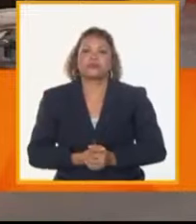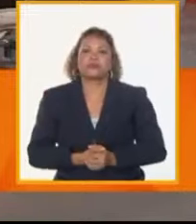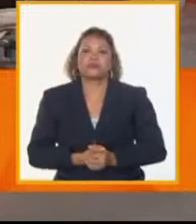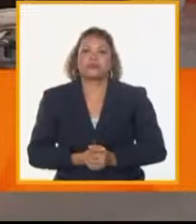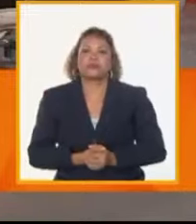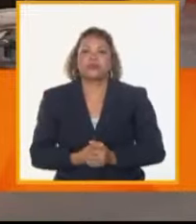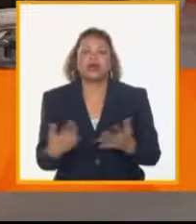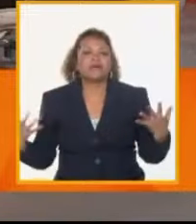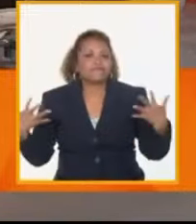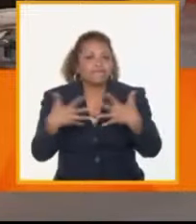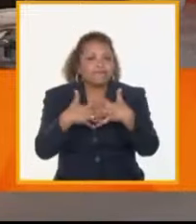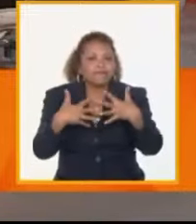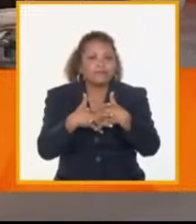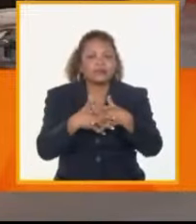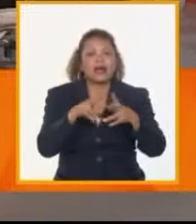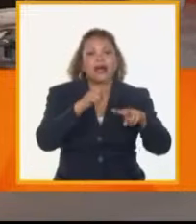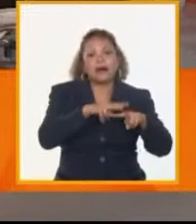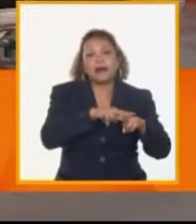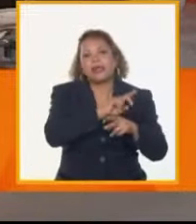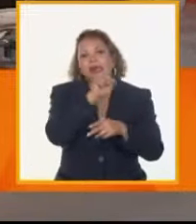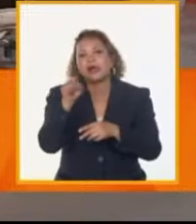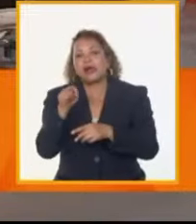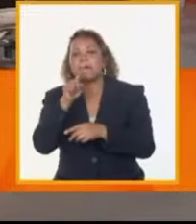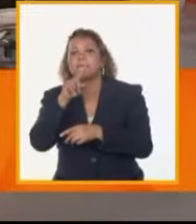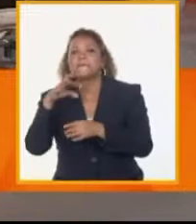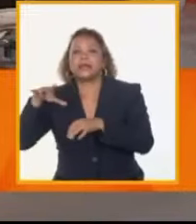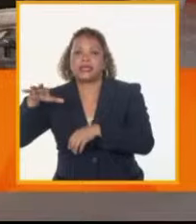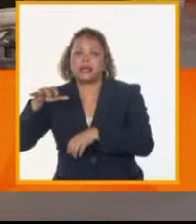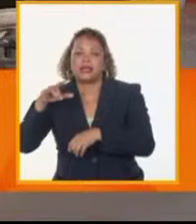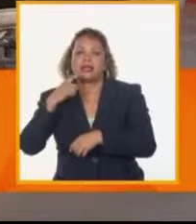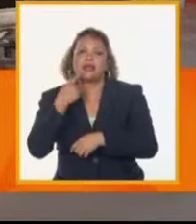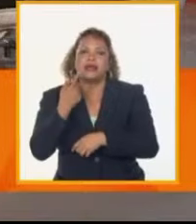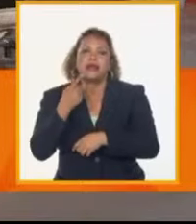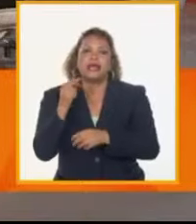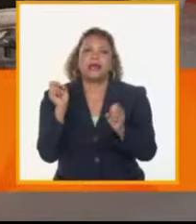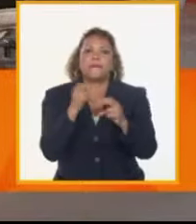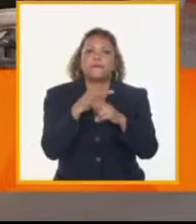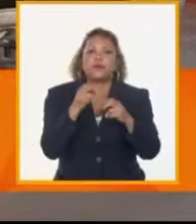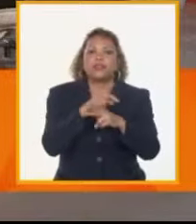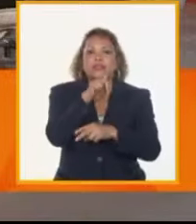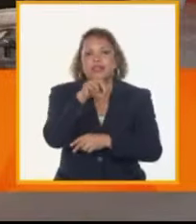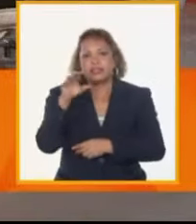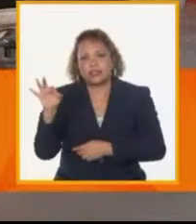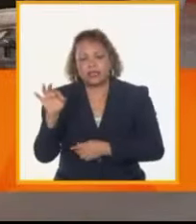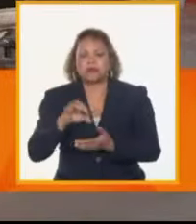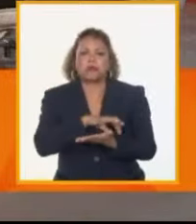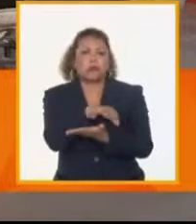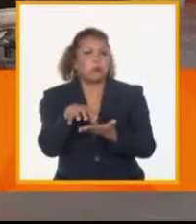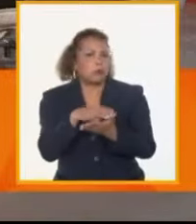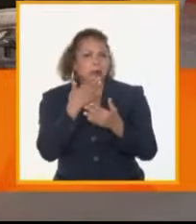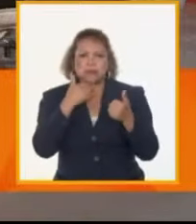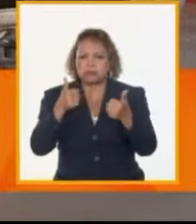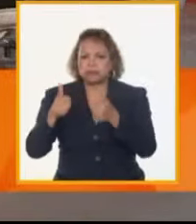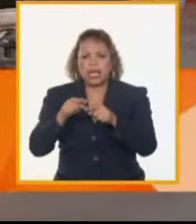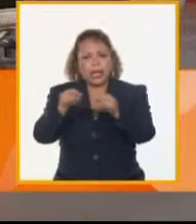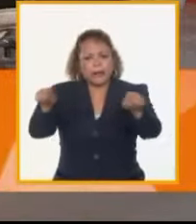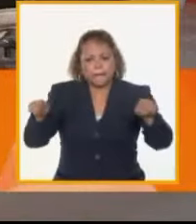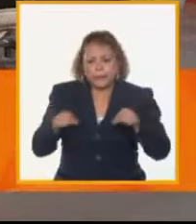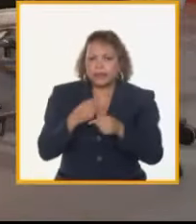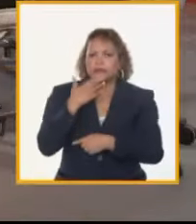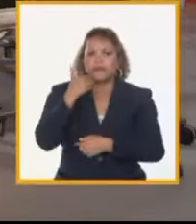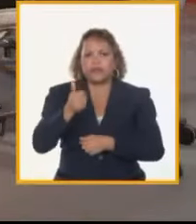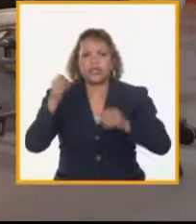del Río, esa zona ahí del puente de 100. Existen las condiciones creadas allí, es un local excelente, tienen un buen espacio, buena